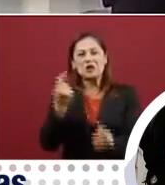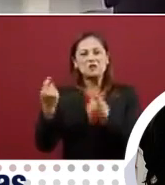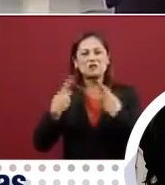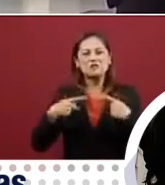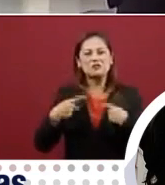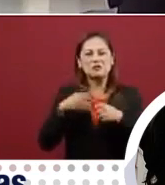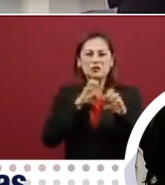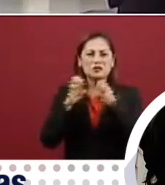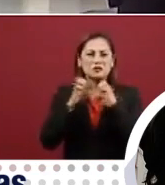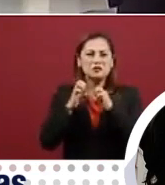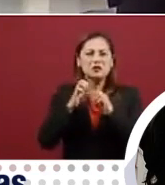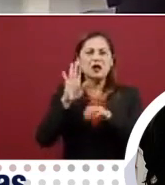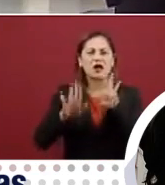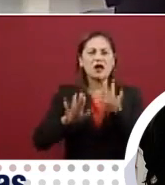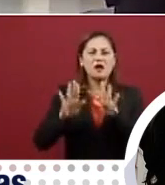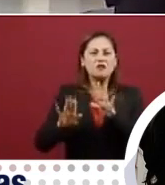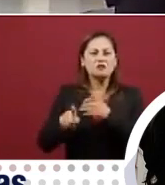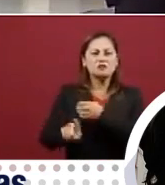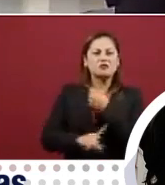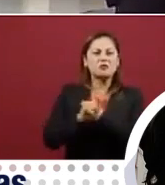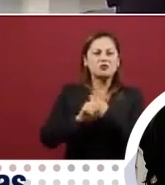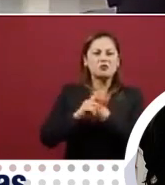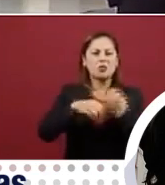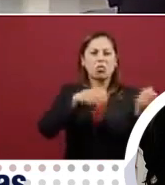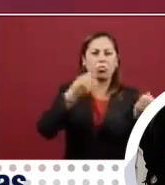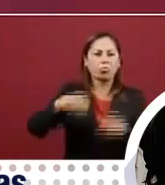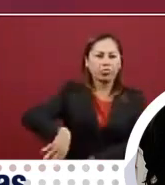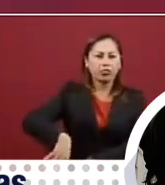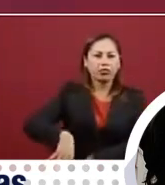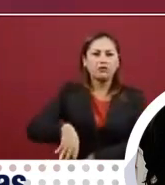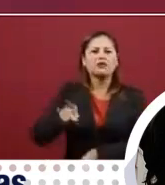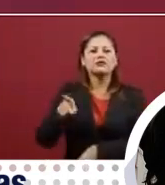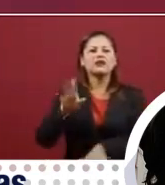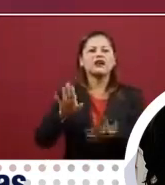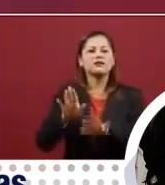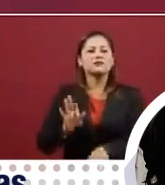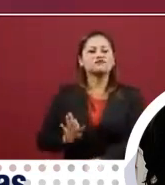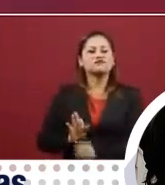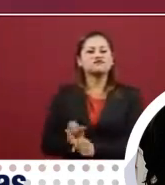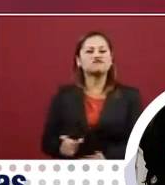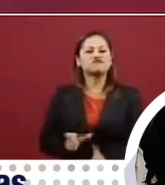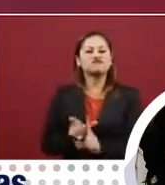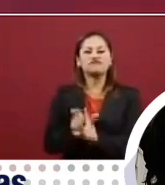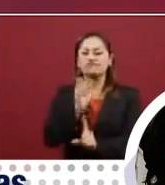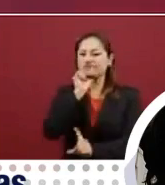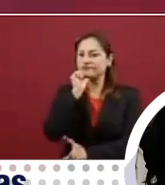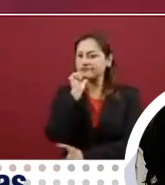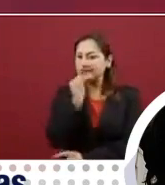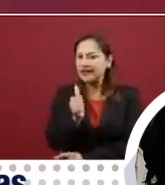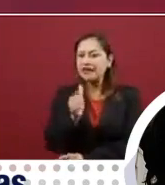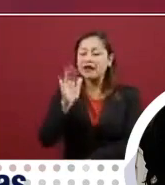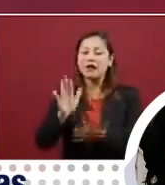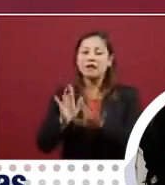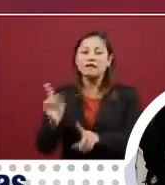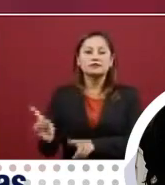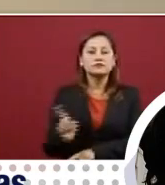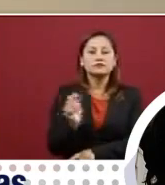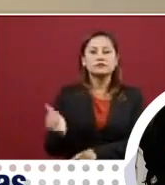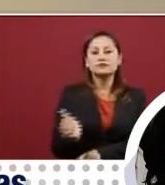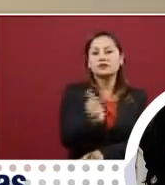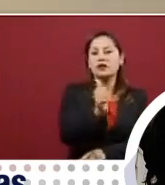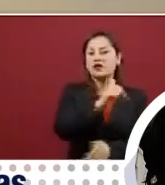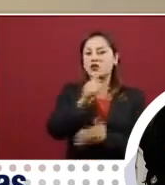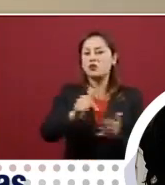diagnóstico deriven una serie de acciones puntuales que se tendrían que estar implementando, pero también decir que desde el espacio OSC, que es el espacio